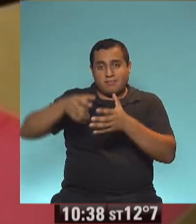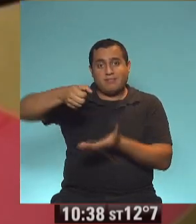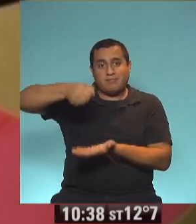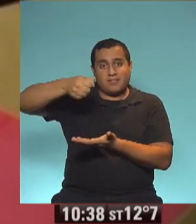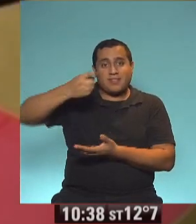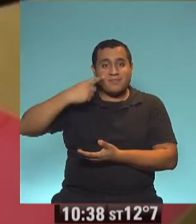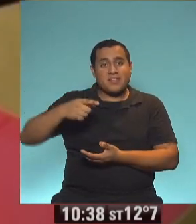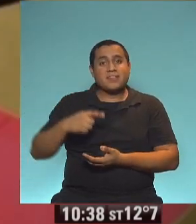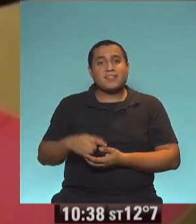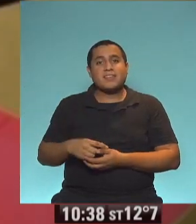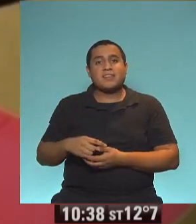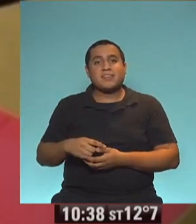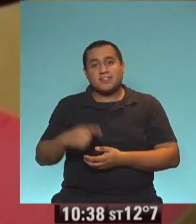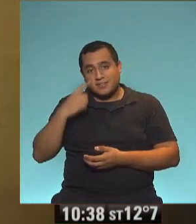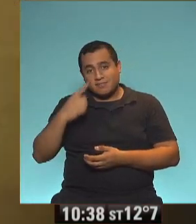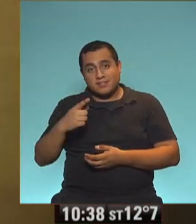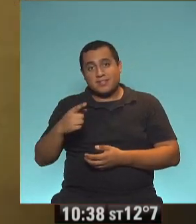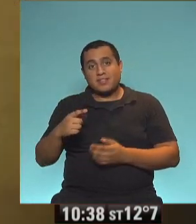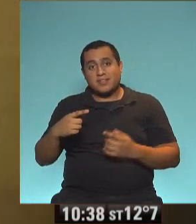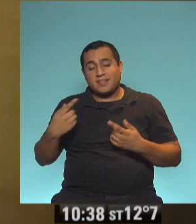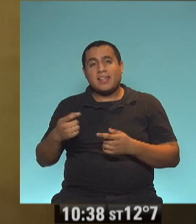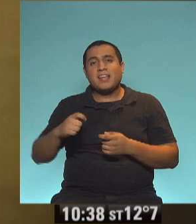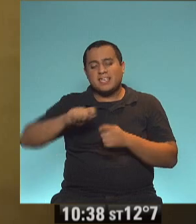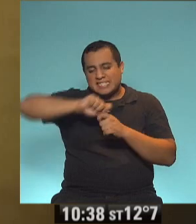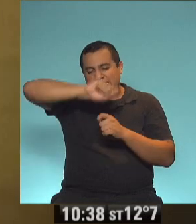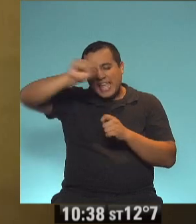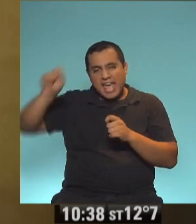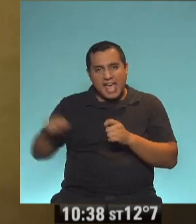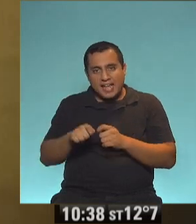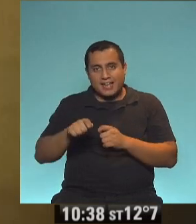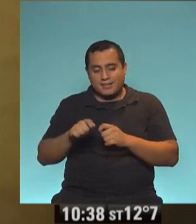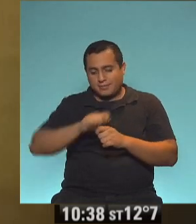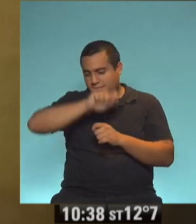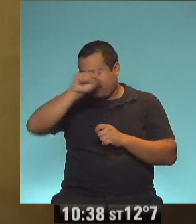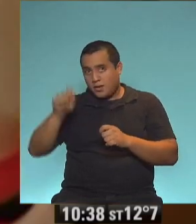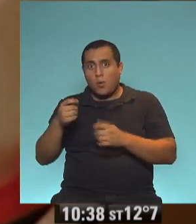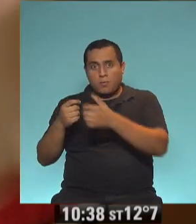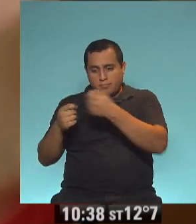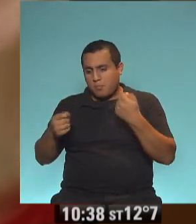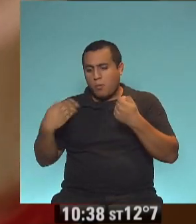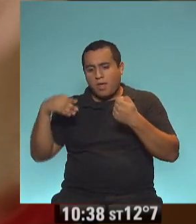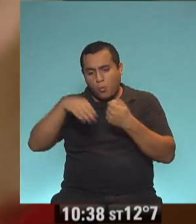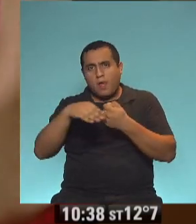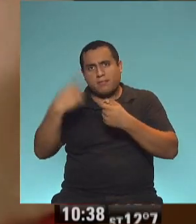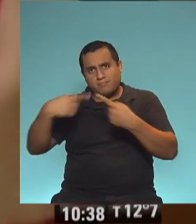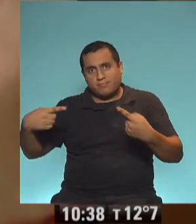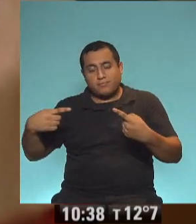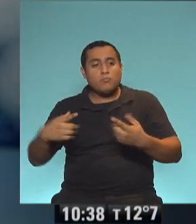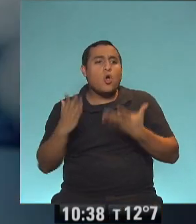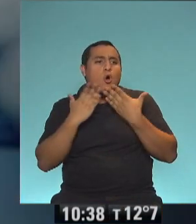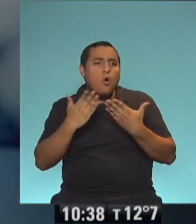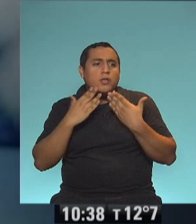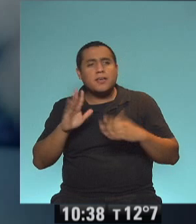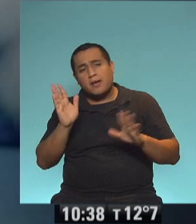Le pones un cierre y podés guardar muchísimas cosas. Bueno, muchas gracias, ¿eh? Chao, hasta